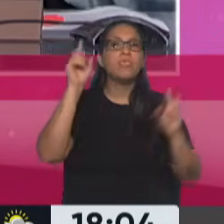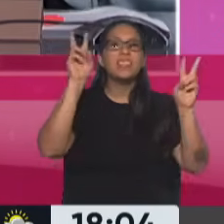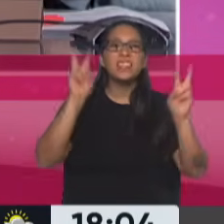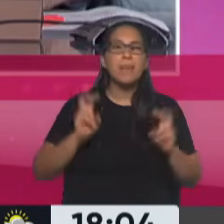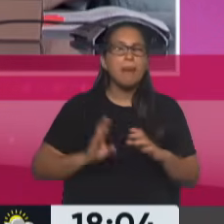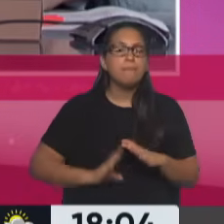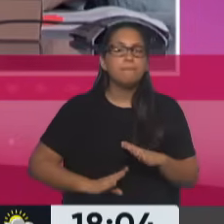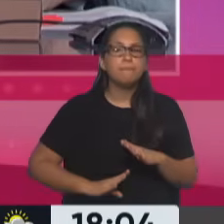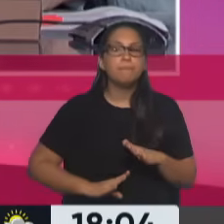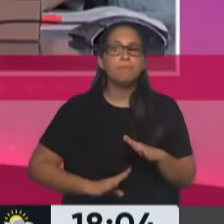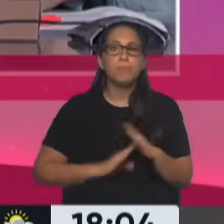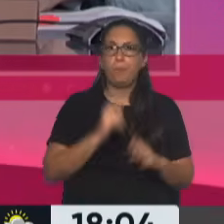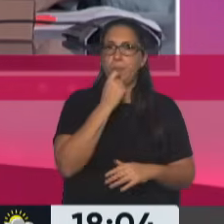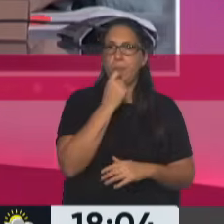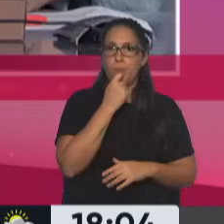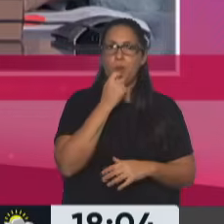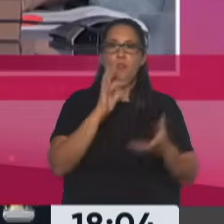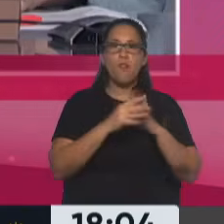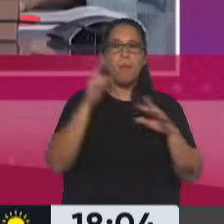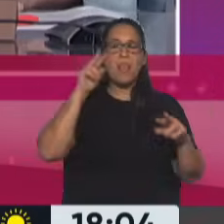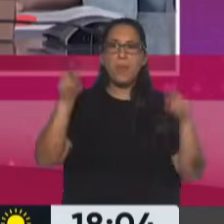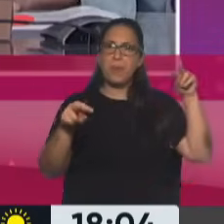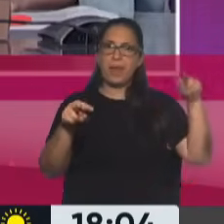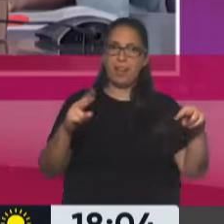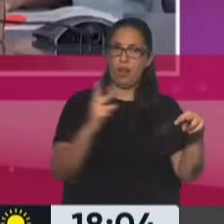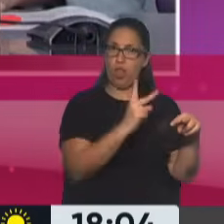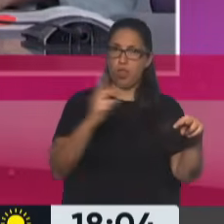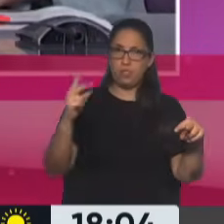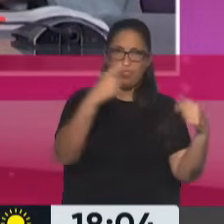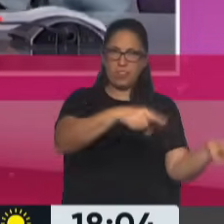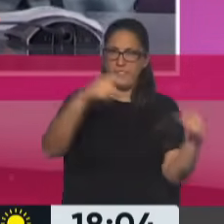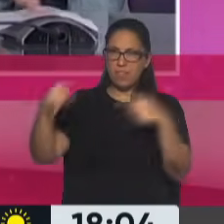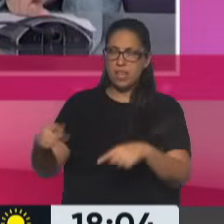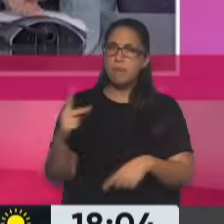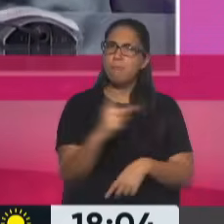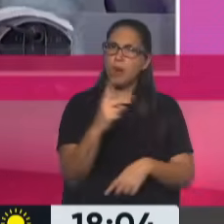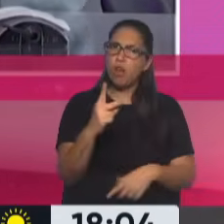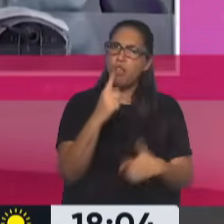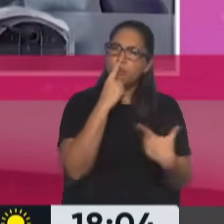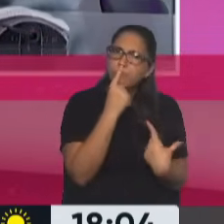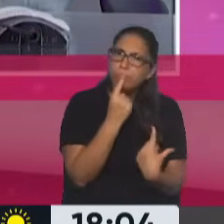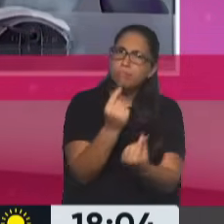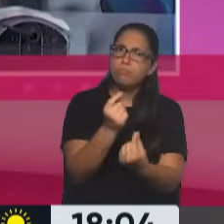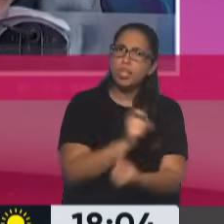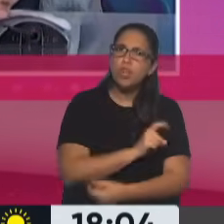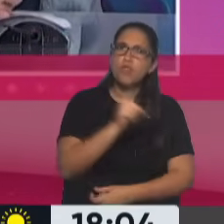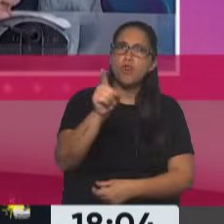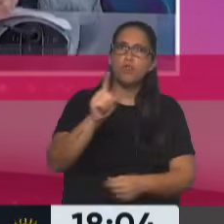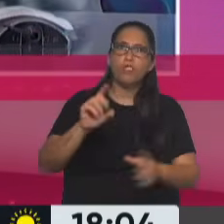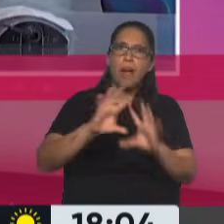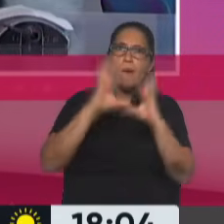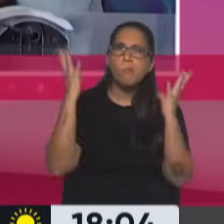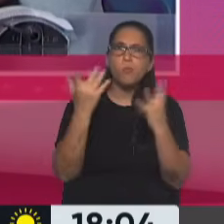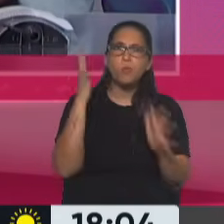desde perspectivas completamente distintas, en ambos discursos cuestionan el orden global, el orden